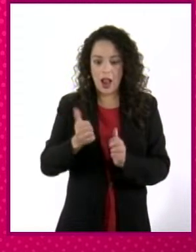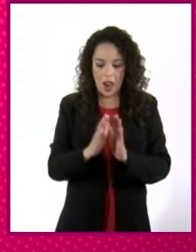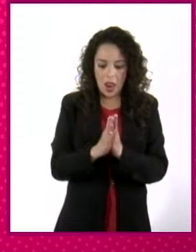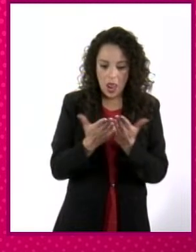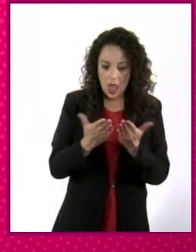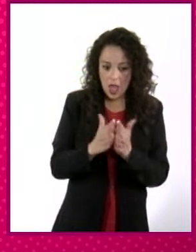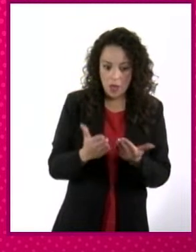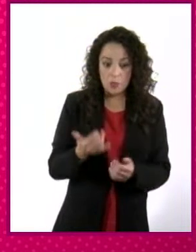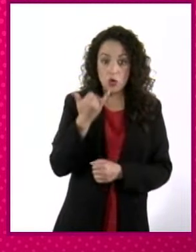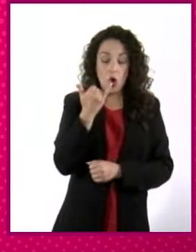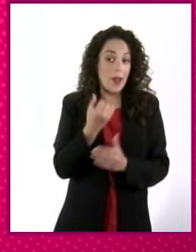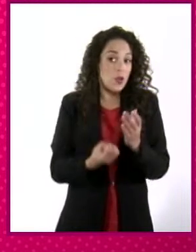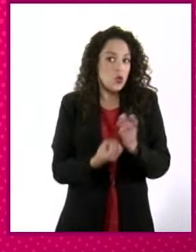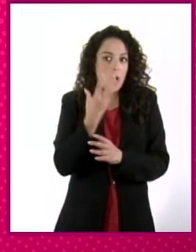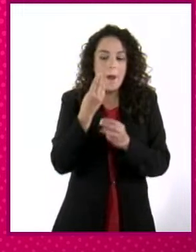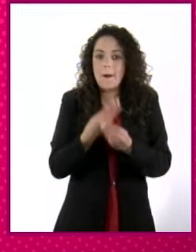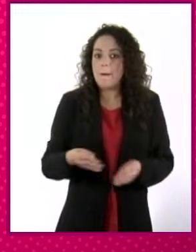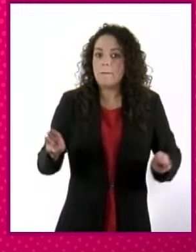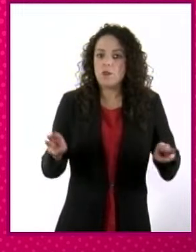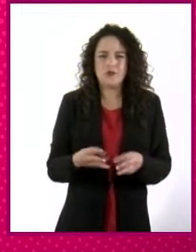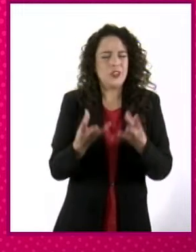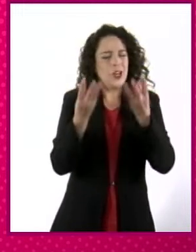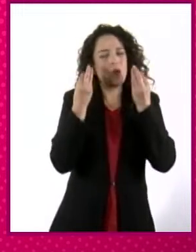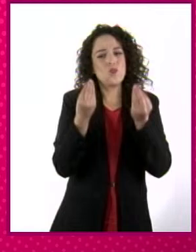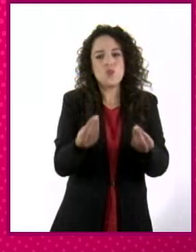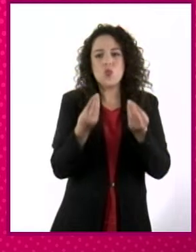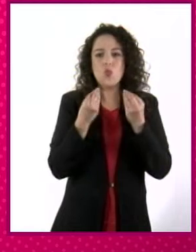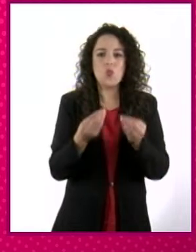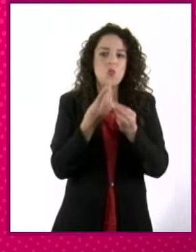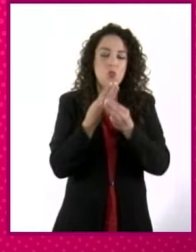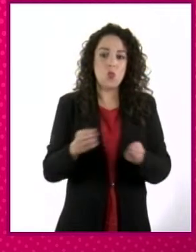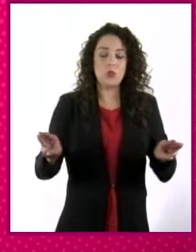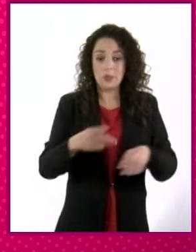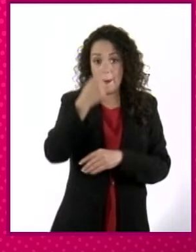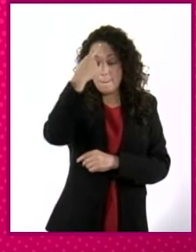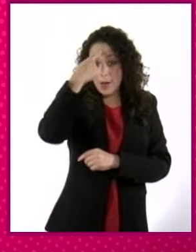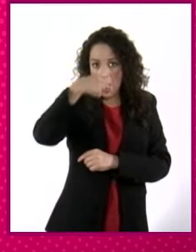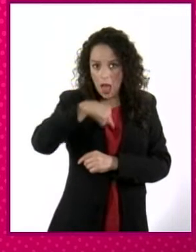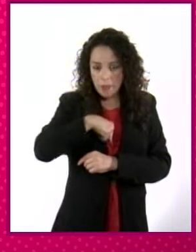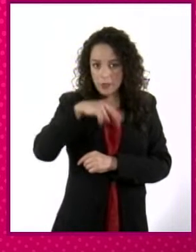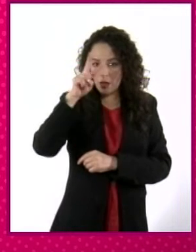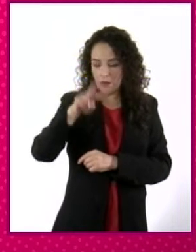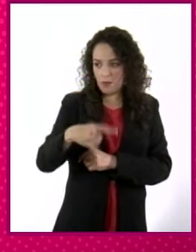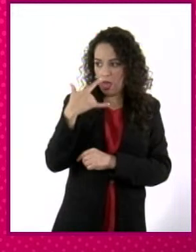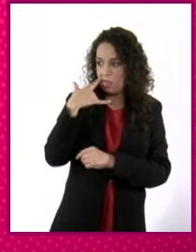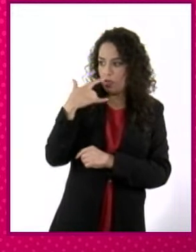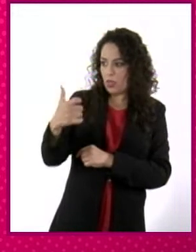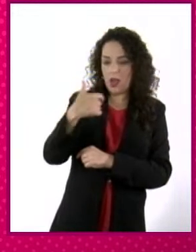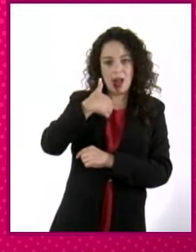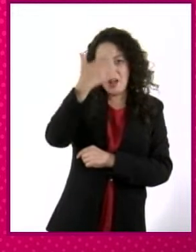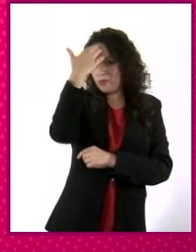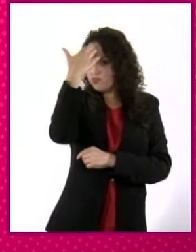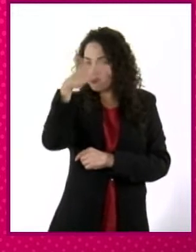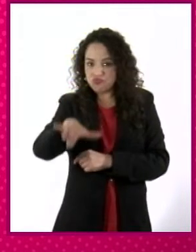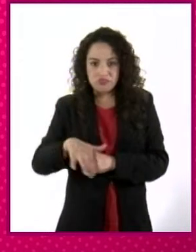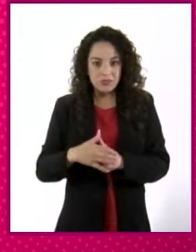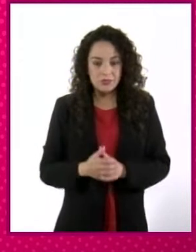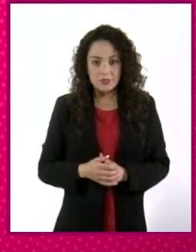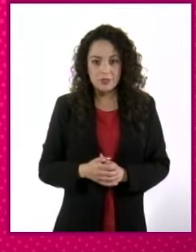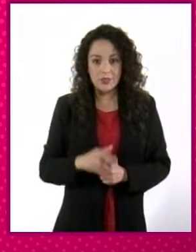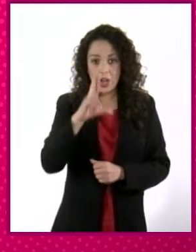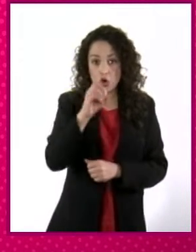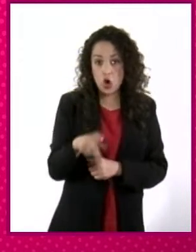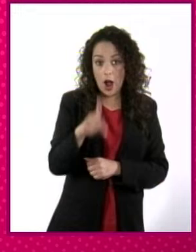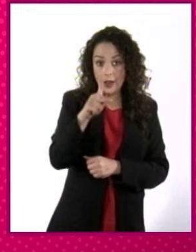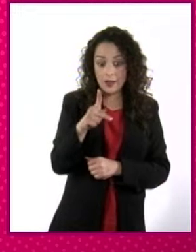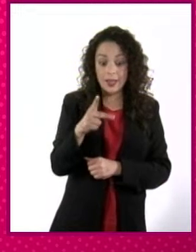nueva música, sobre todo. Mucha música que para mí era desconocida, pero entonces el rock llegó a